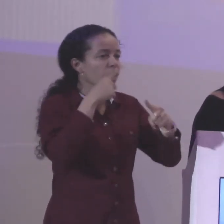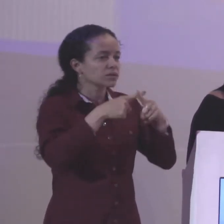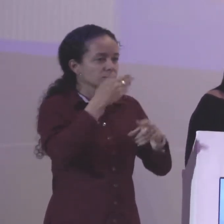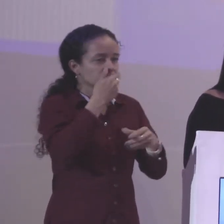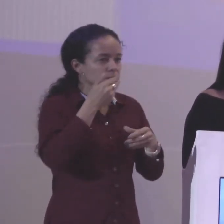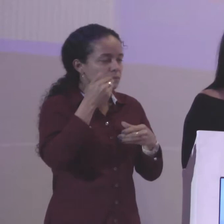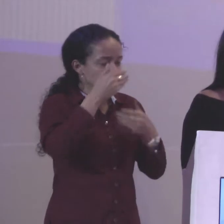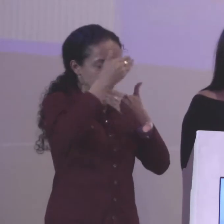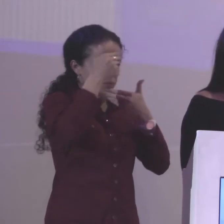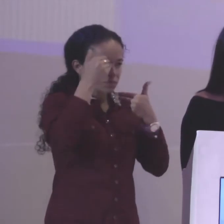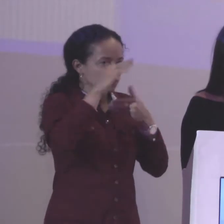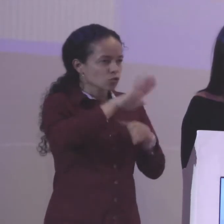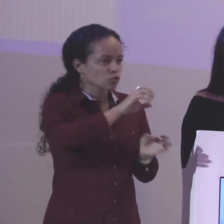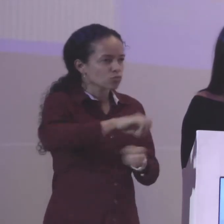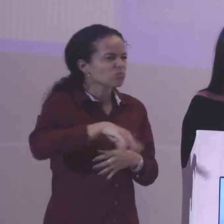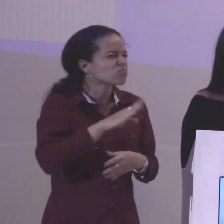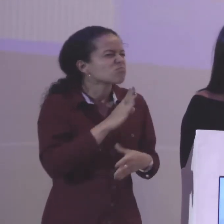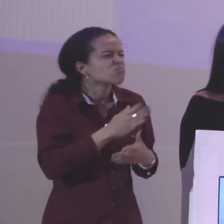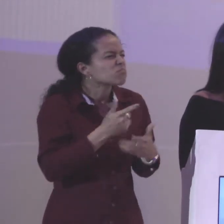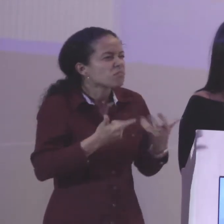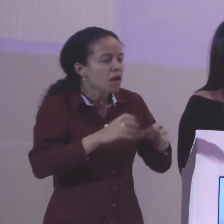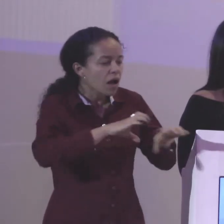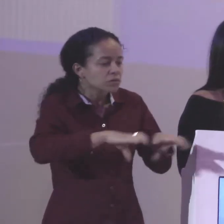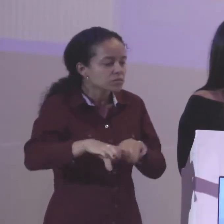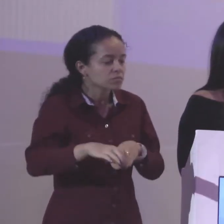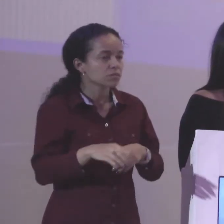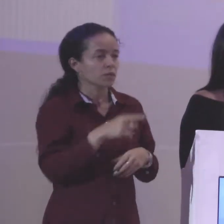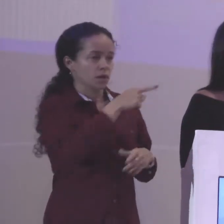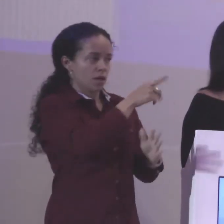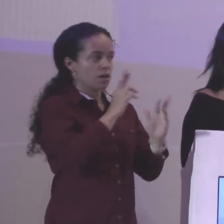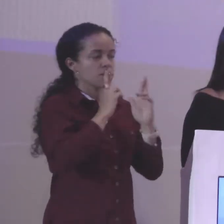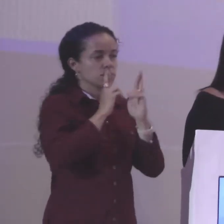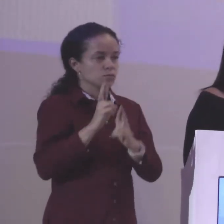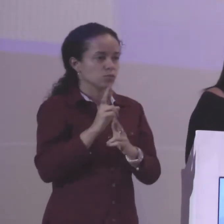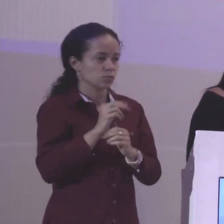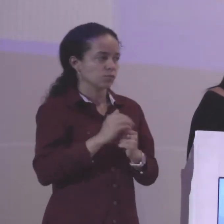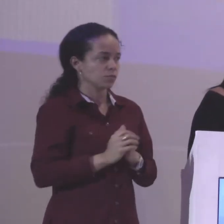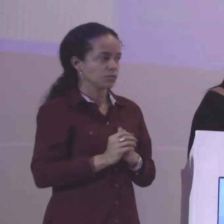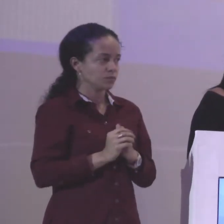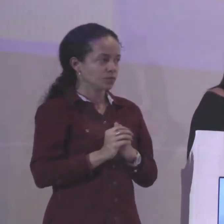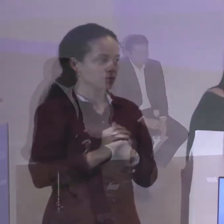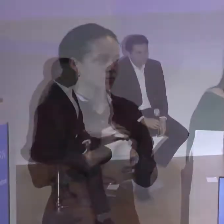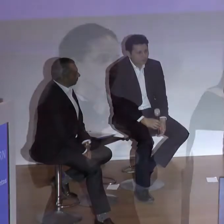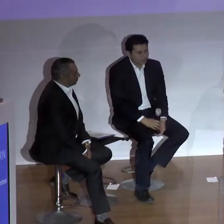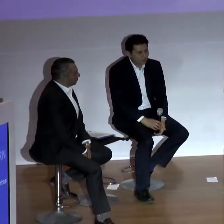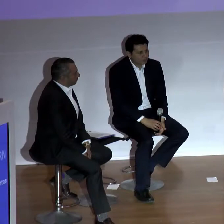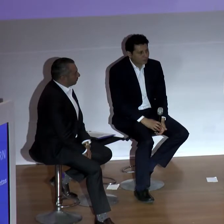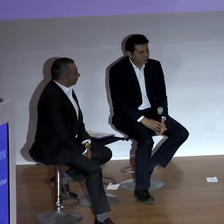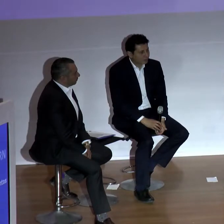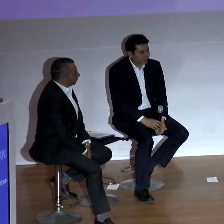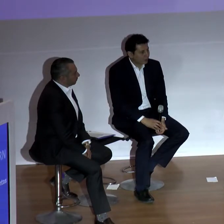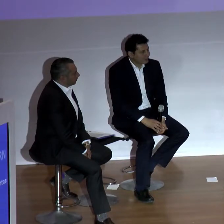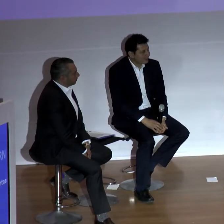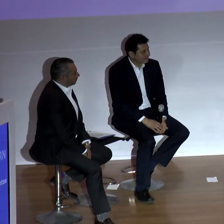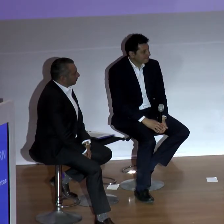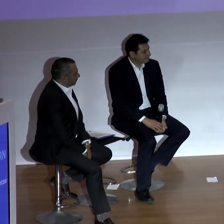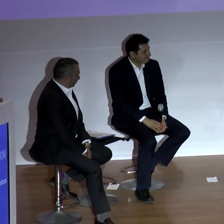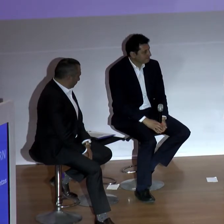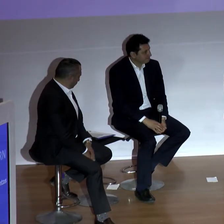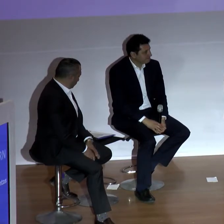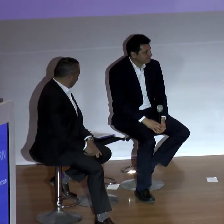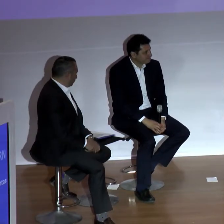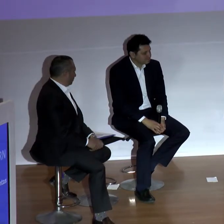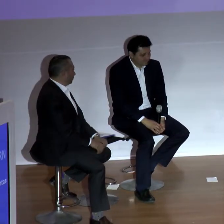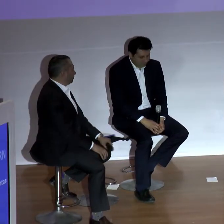excombatientes? Coordinador Ronald García, agradecemos su colaboración en dar respuesta a esta pregunta. Bueno, muy buenos días a todos y